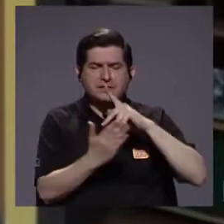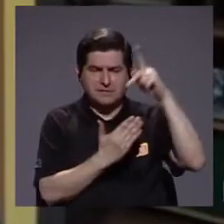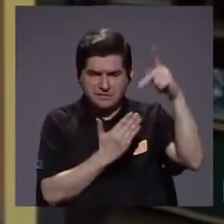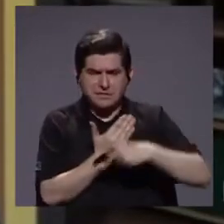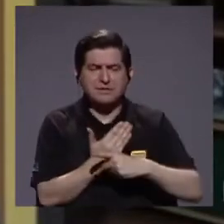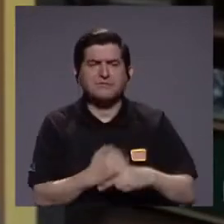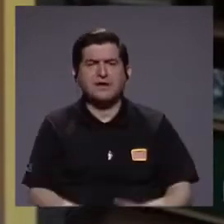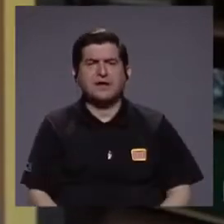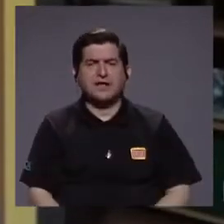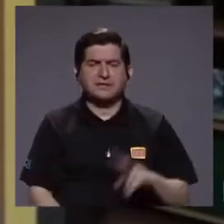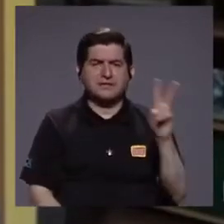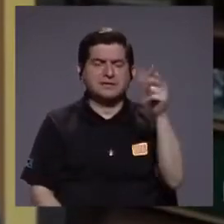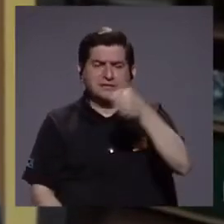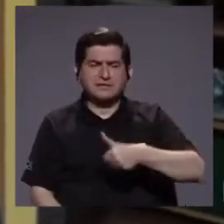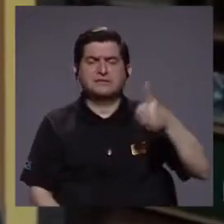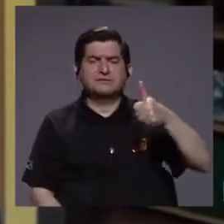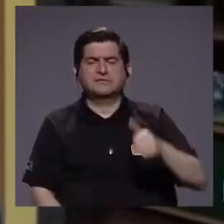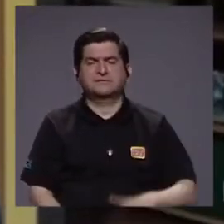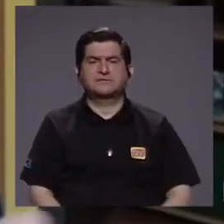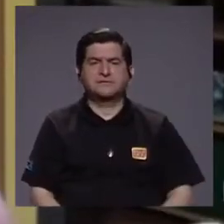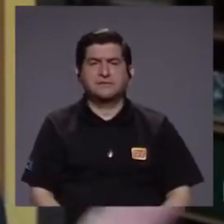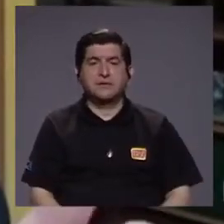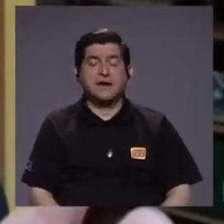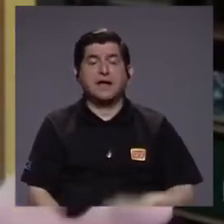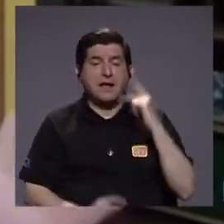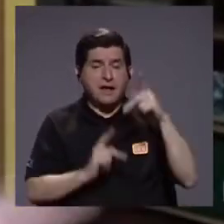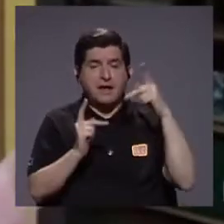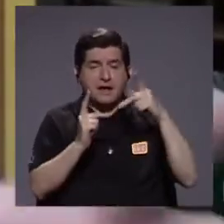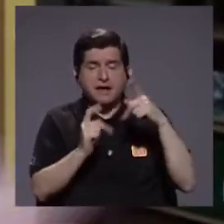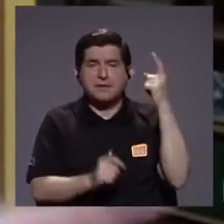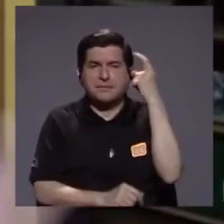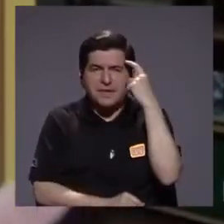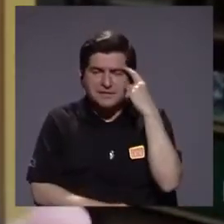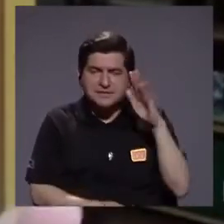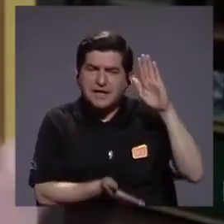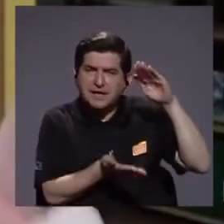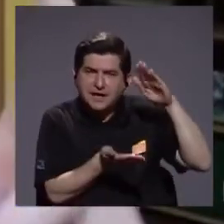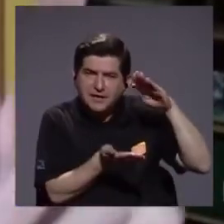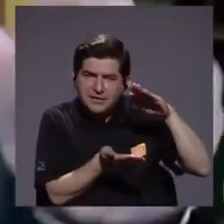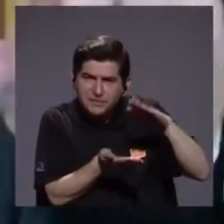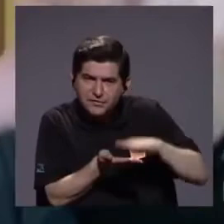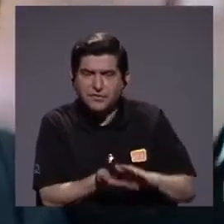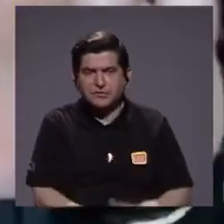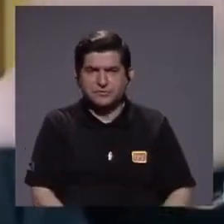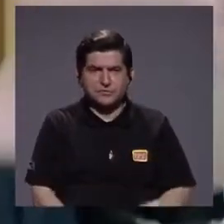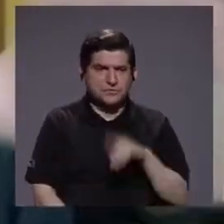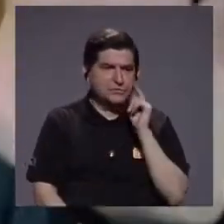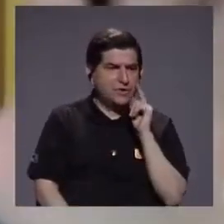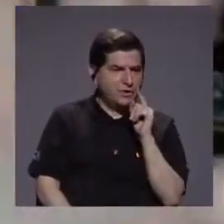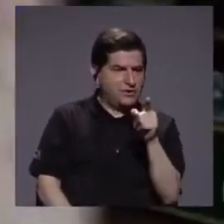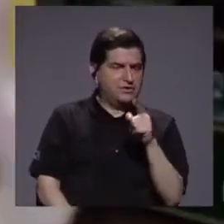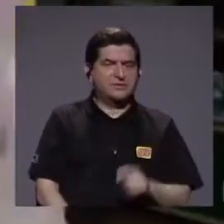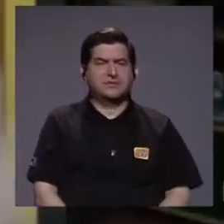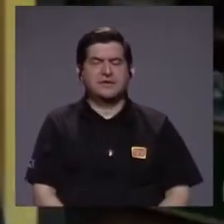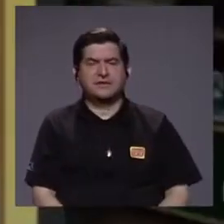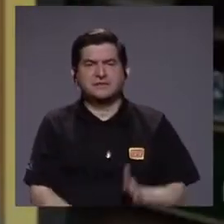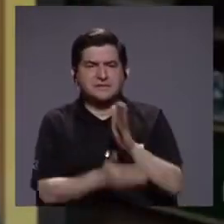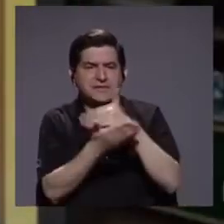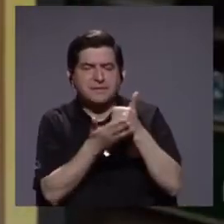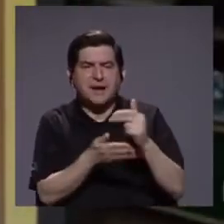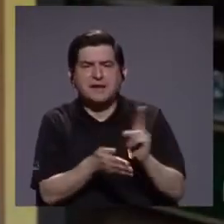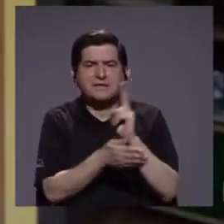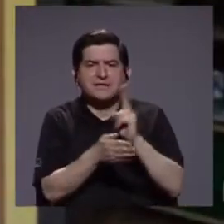de esta vicerrectoría. Y perfectamente podemos pensar en una reducción de ese rubro de